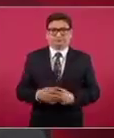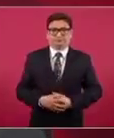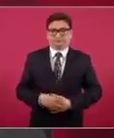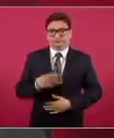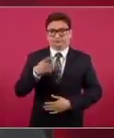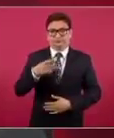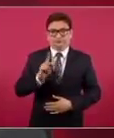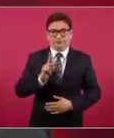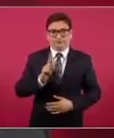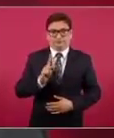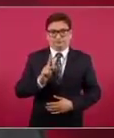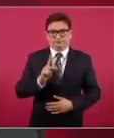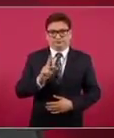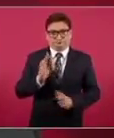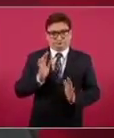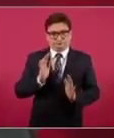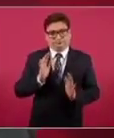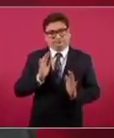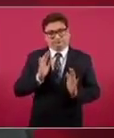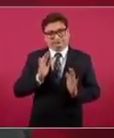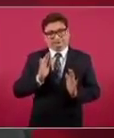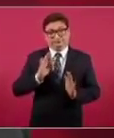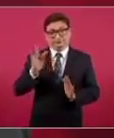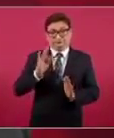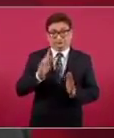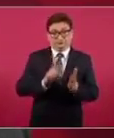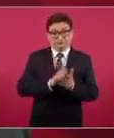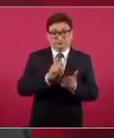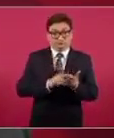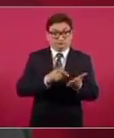Pero aun cuando sea legal,